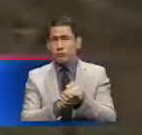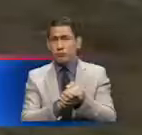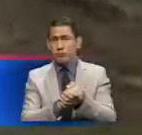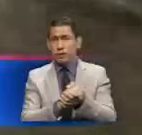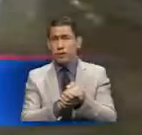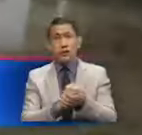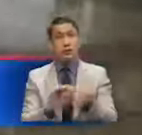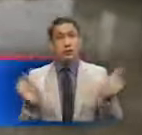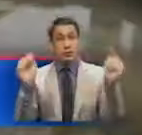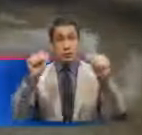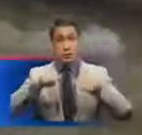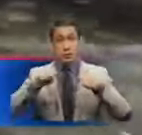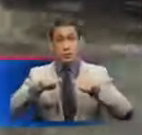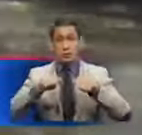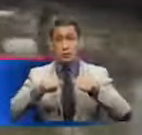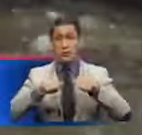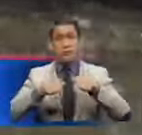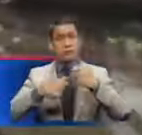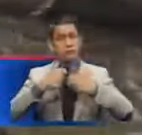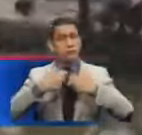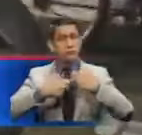Muy poco. Por aquí no han pasado.